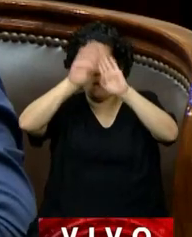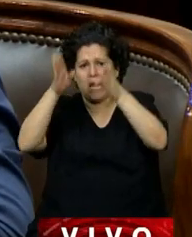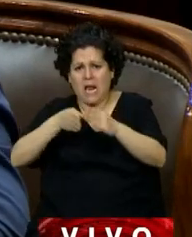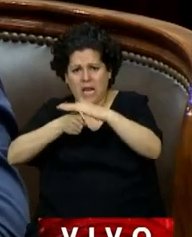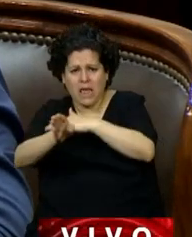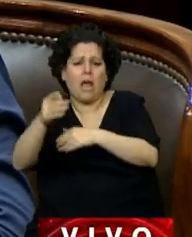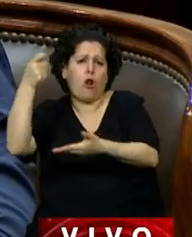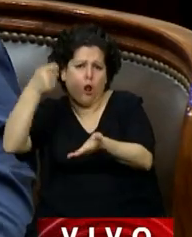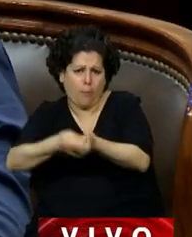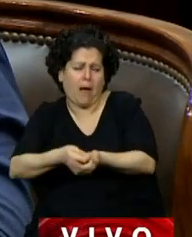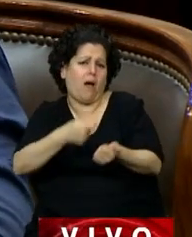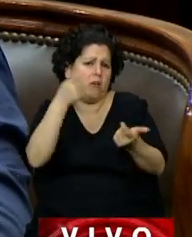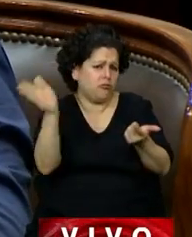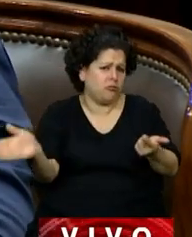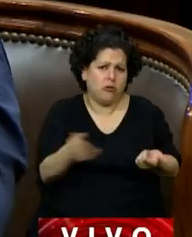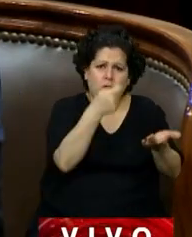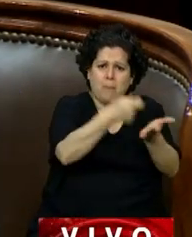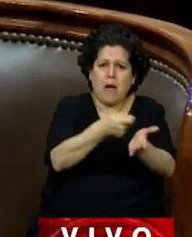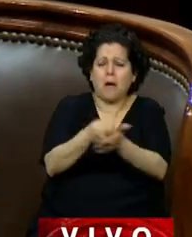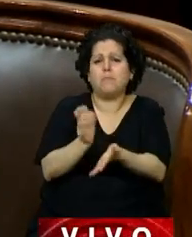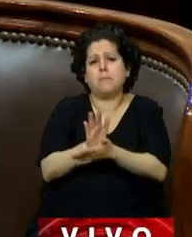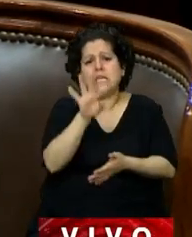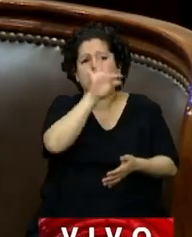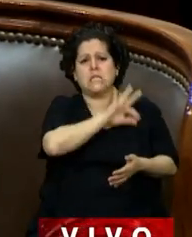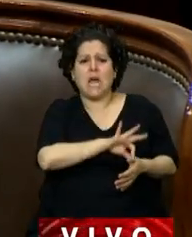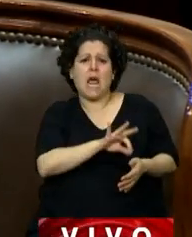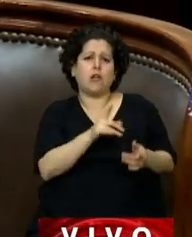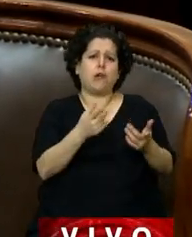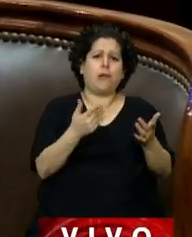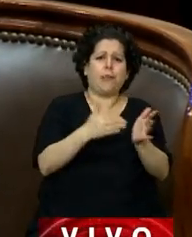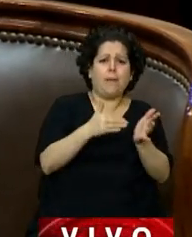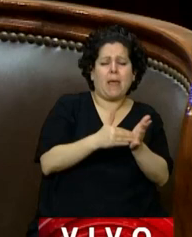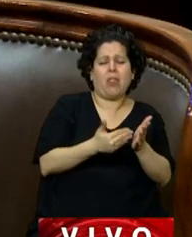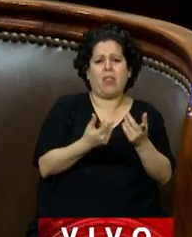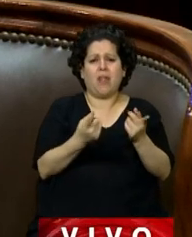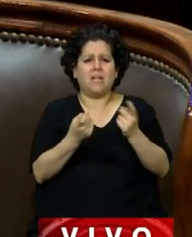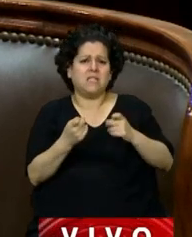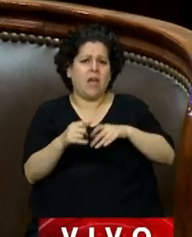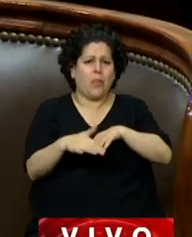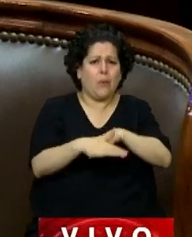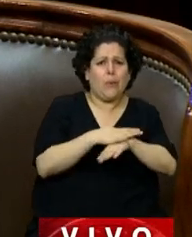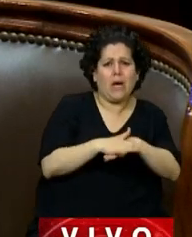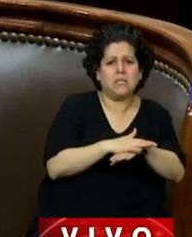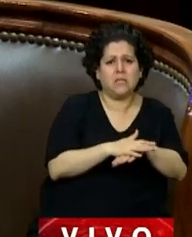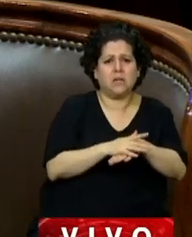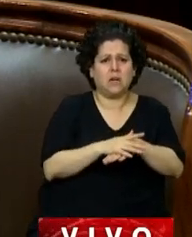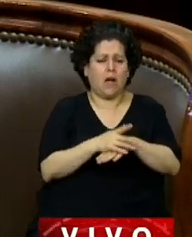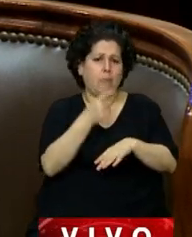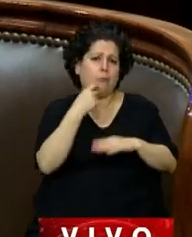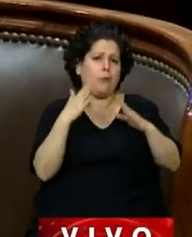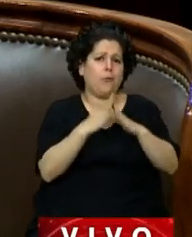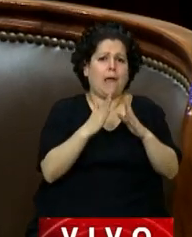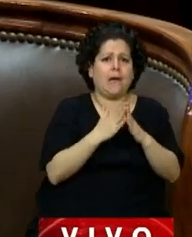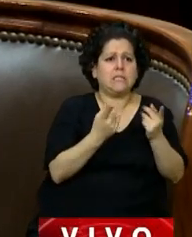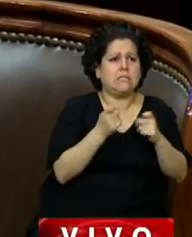el selector de producción que tiene un salario acorde a las necesidades básicas de un hogar